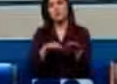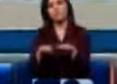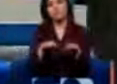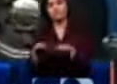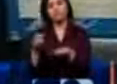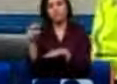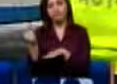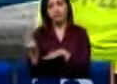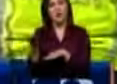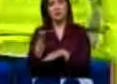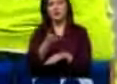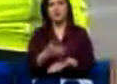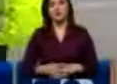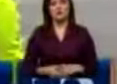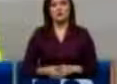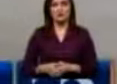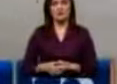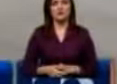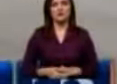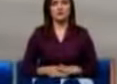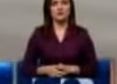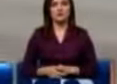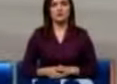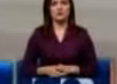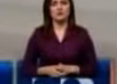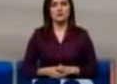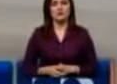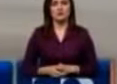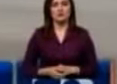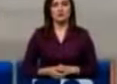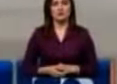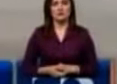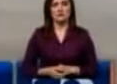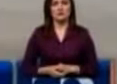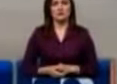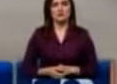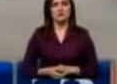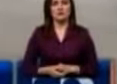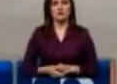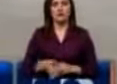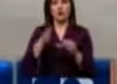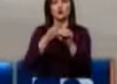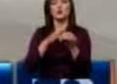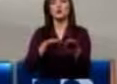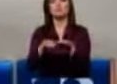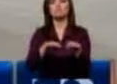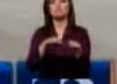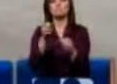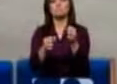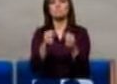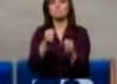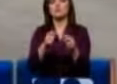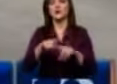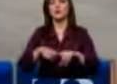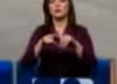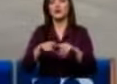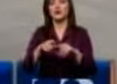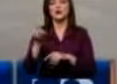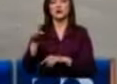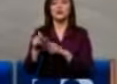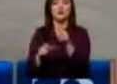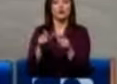se han generado en este sector, a fin de agilizar los flujos vehiculares dependiendo de las demandas.